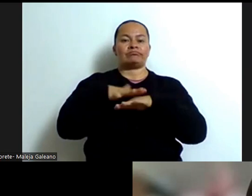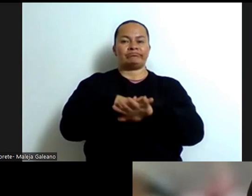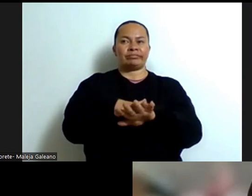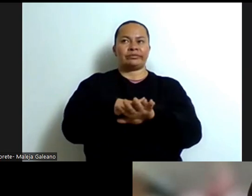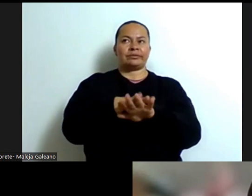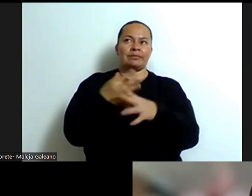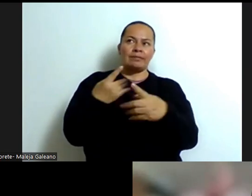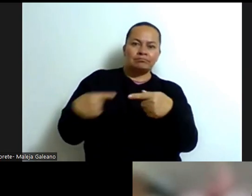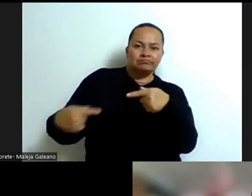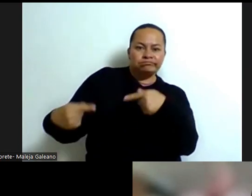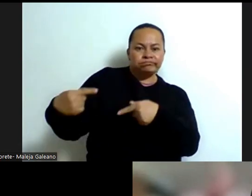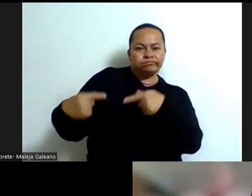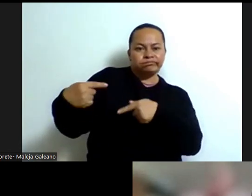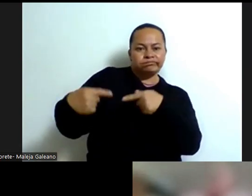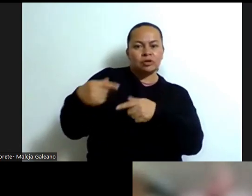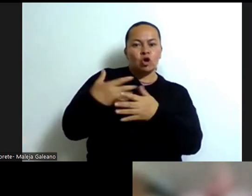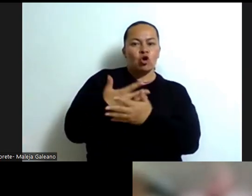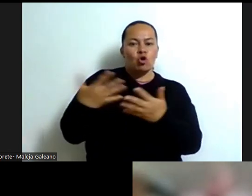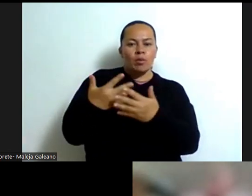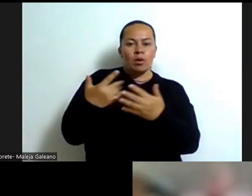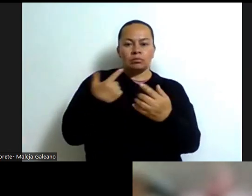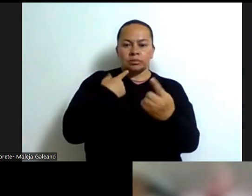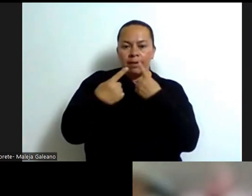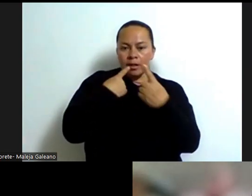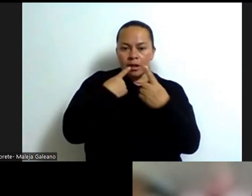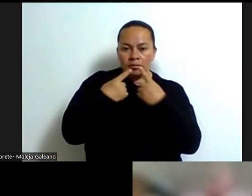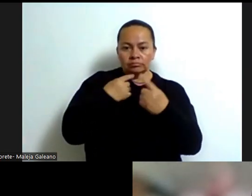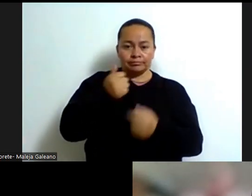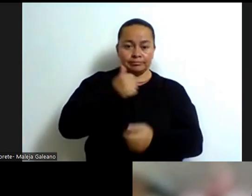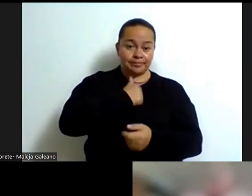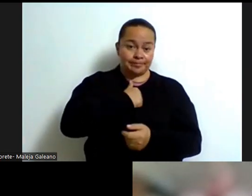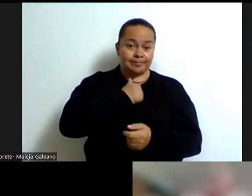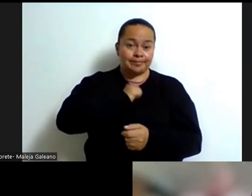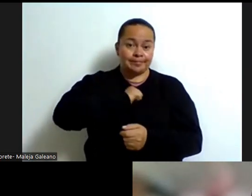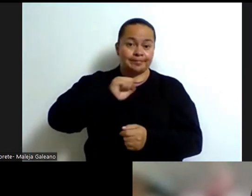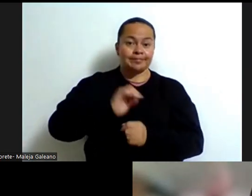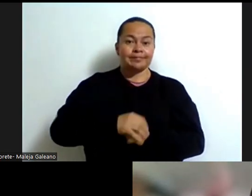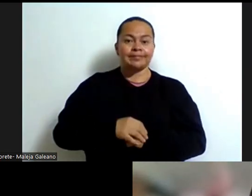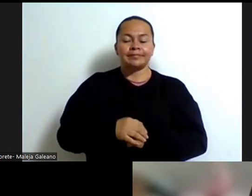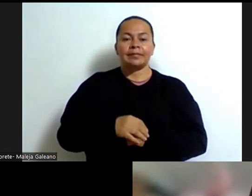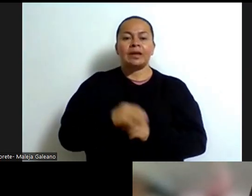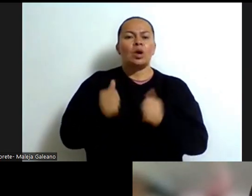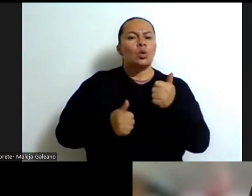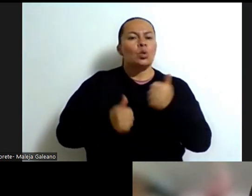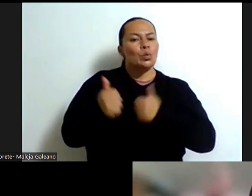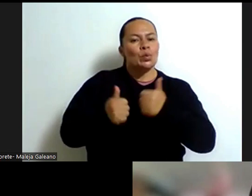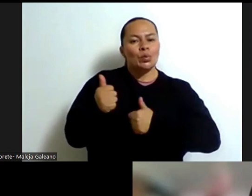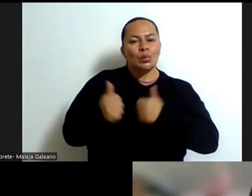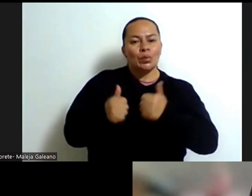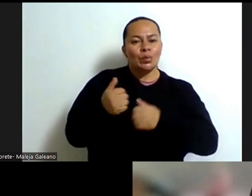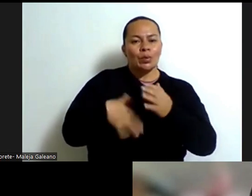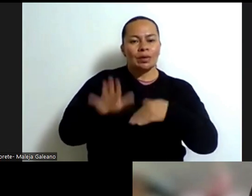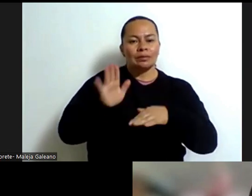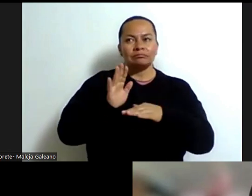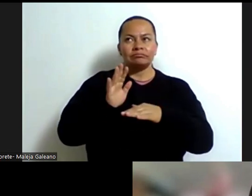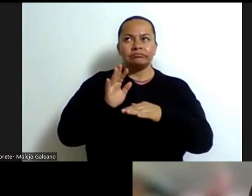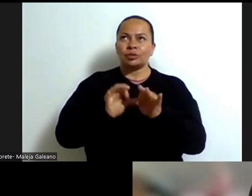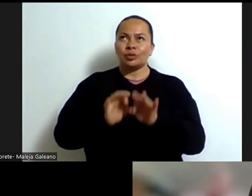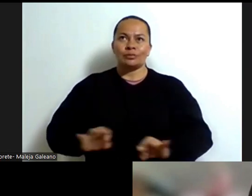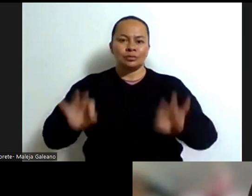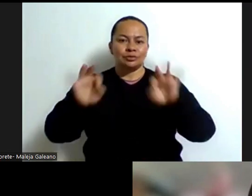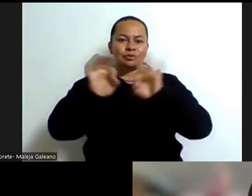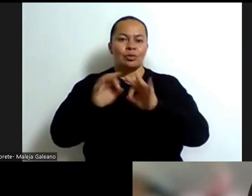en relación a que implica que sea un derecho autónomo no y Y qué cuál sería ese núcleo esencial y Cuáles serían